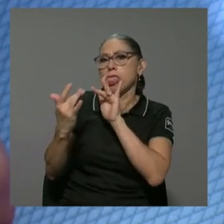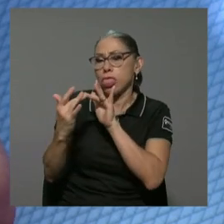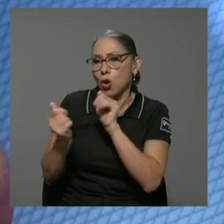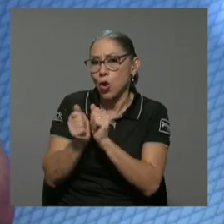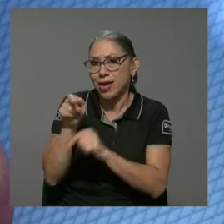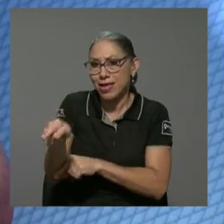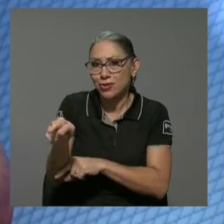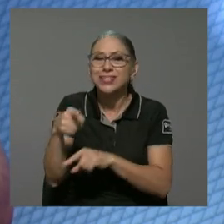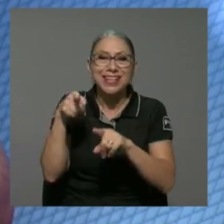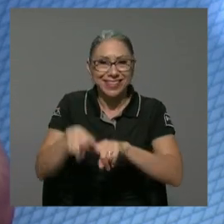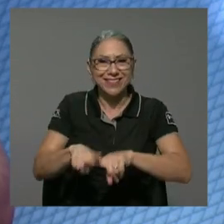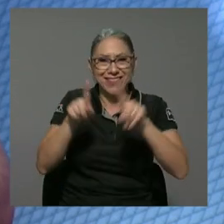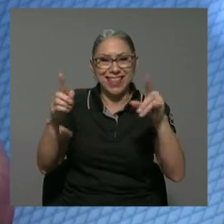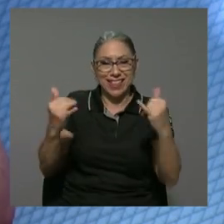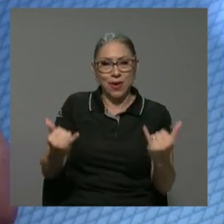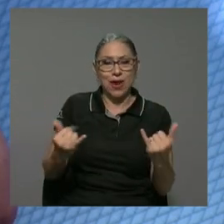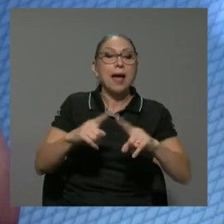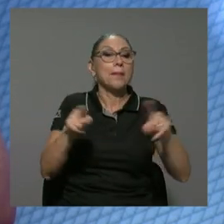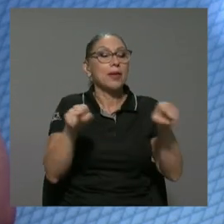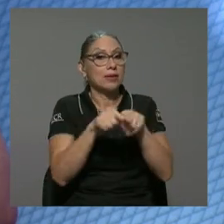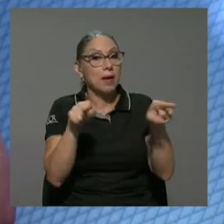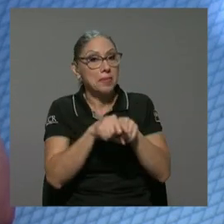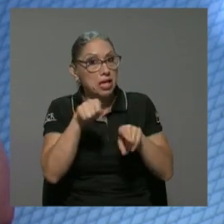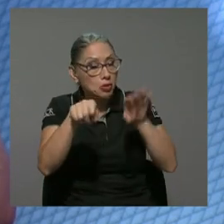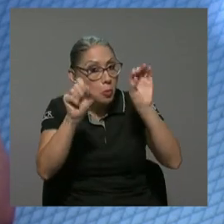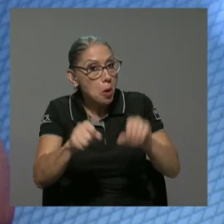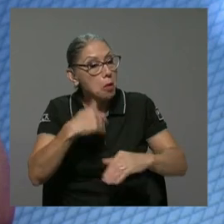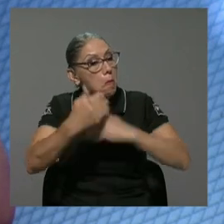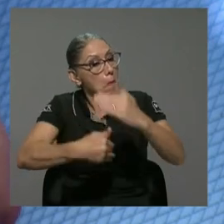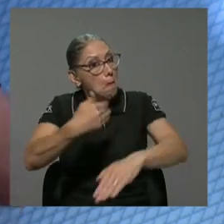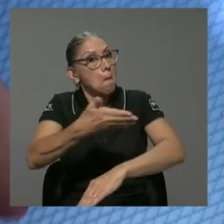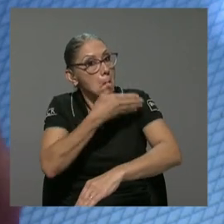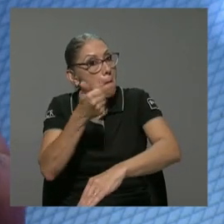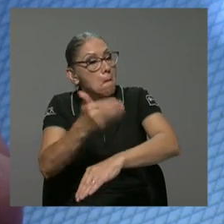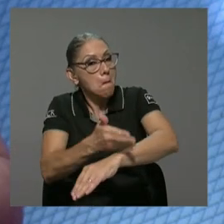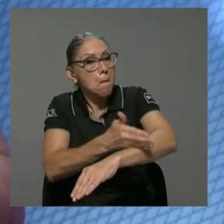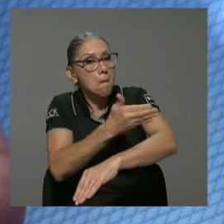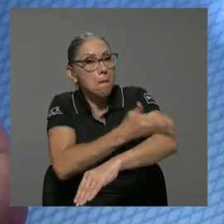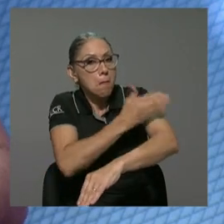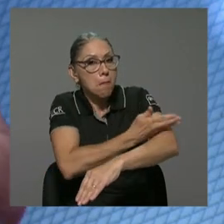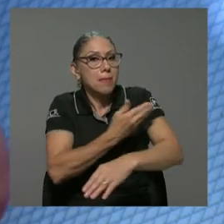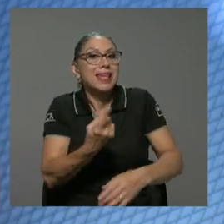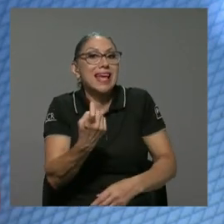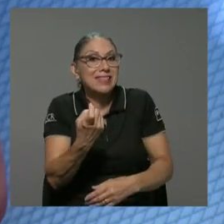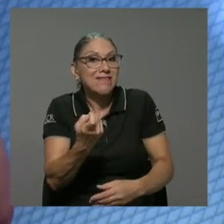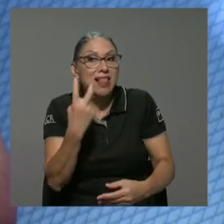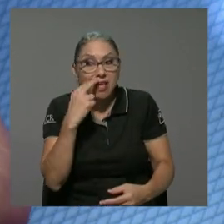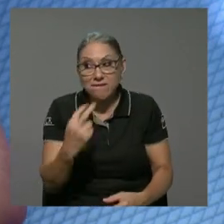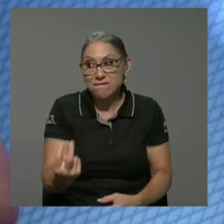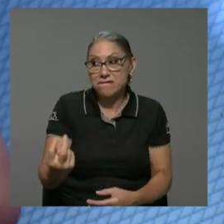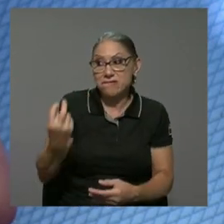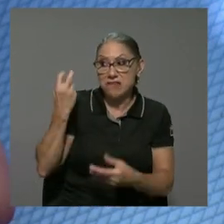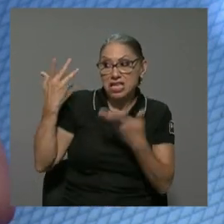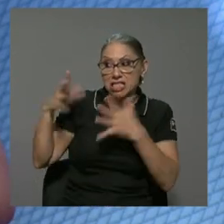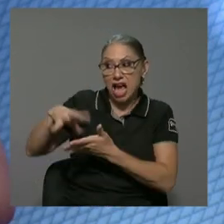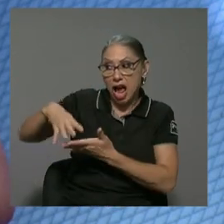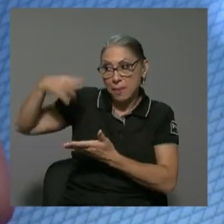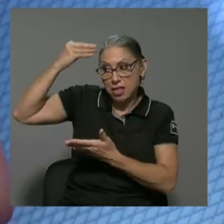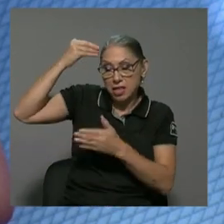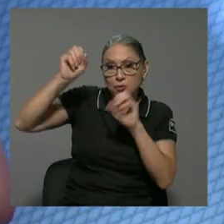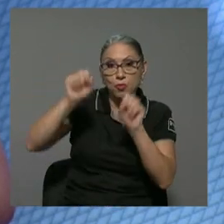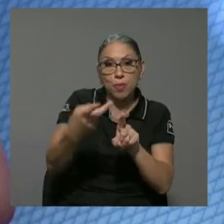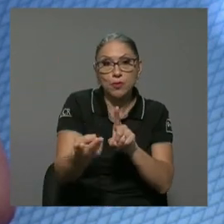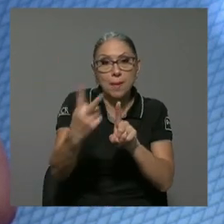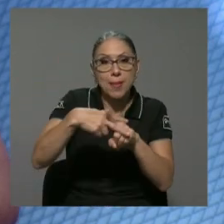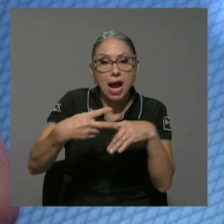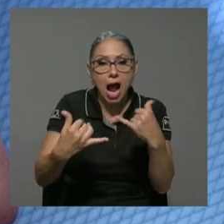diferente, pero también son las cosas que yo creo que se pueden mejorar y que hacen falta, tomando lo que ya aprendimos y trayéndolo al día de hoy. Sí,